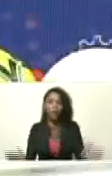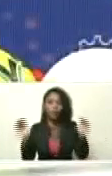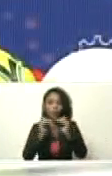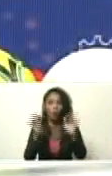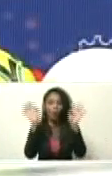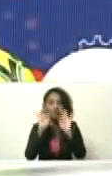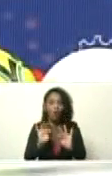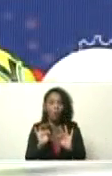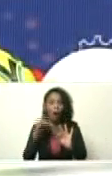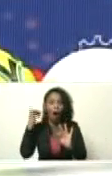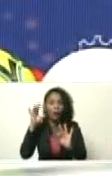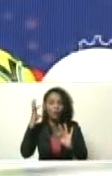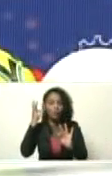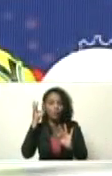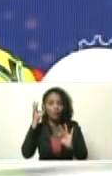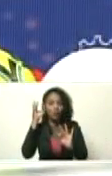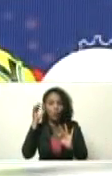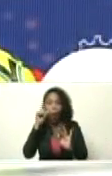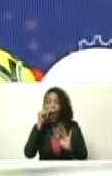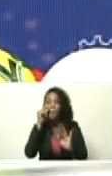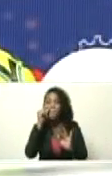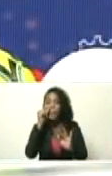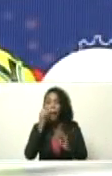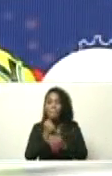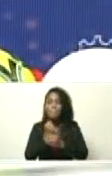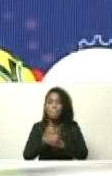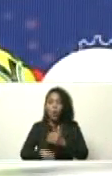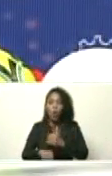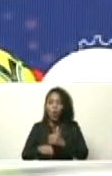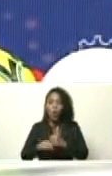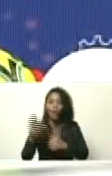Igualmente está Charlie Guerrero, nacido en Caracas.